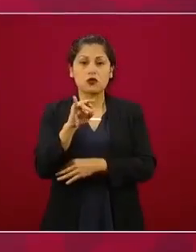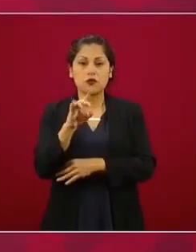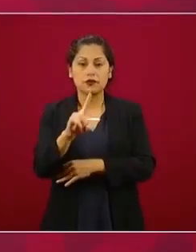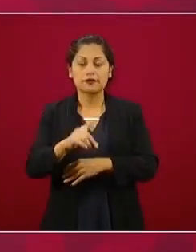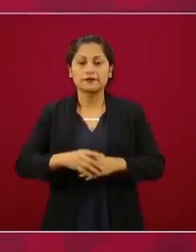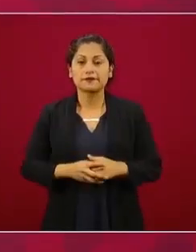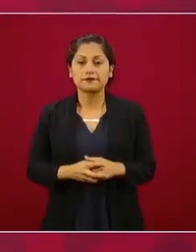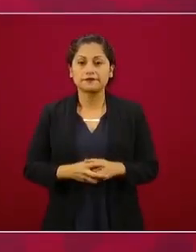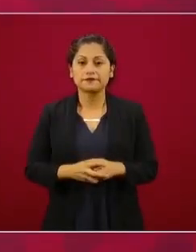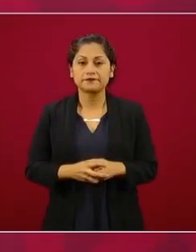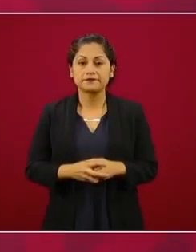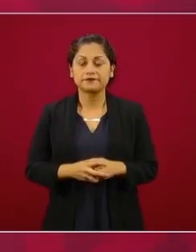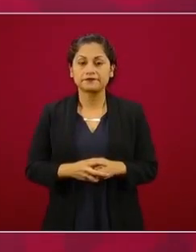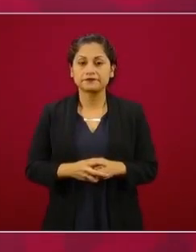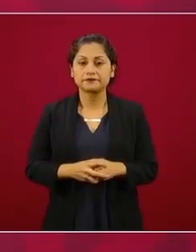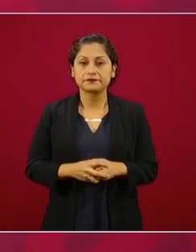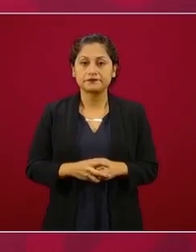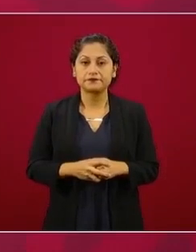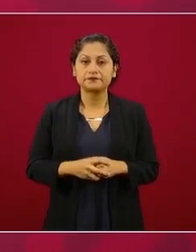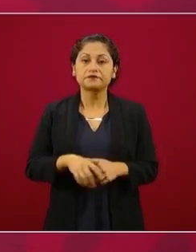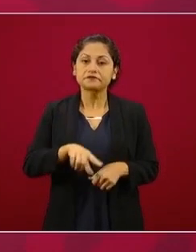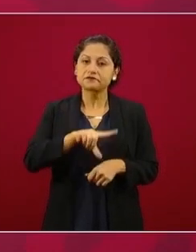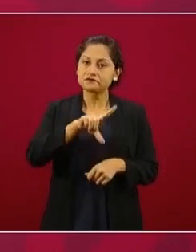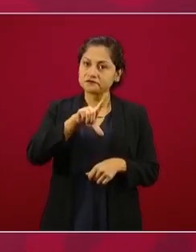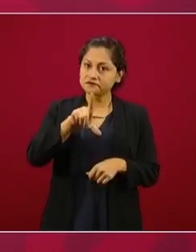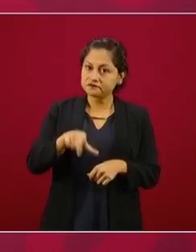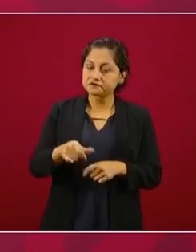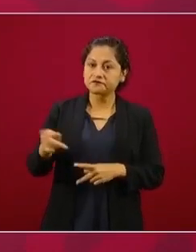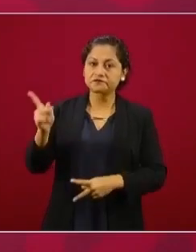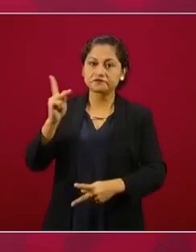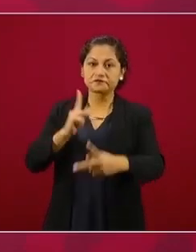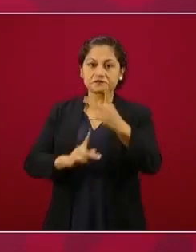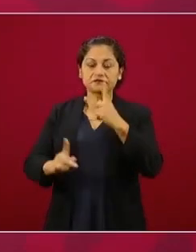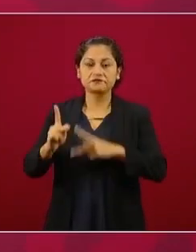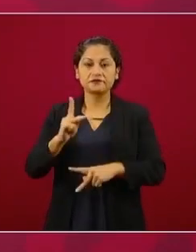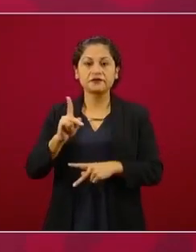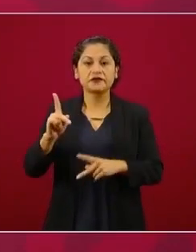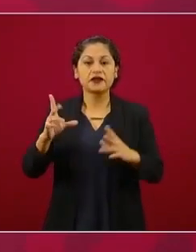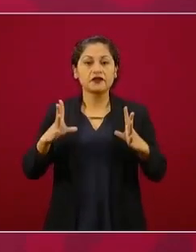Luego se acerca la Fundación para la Salud